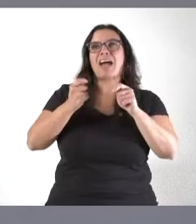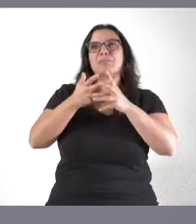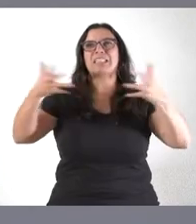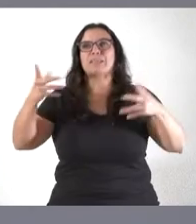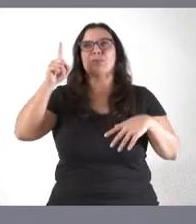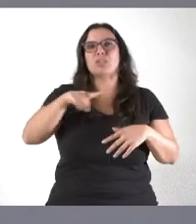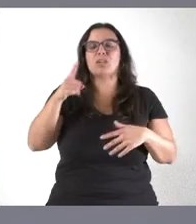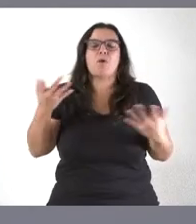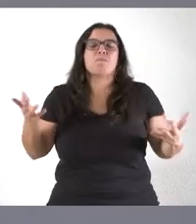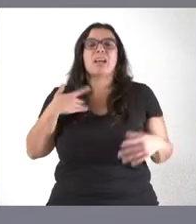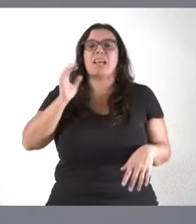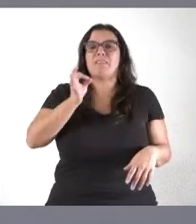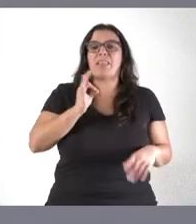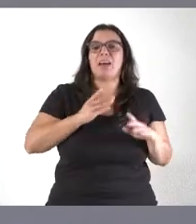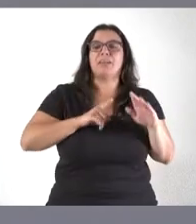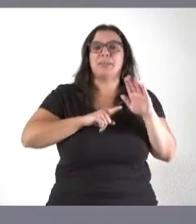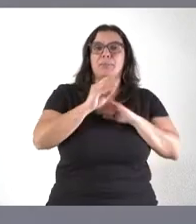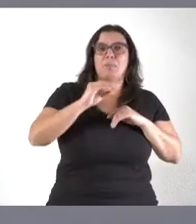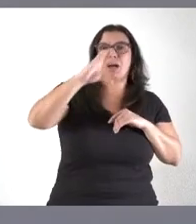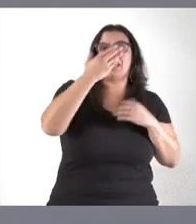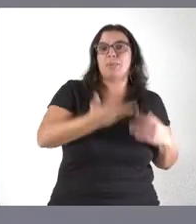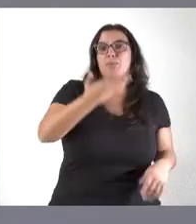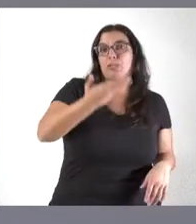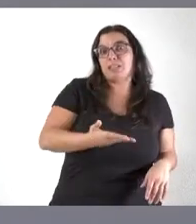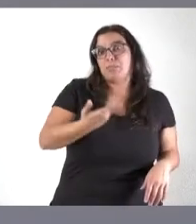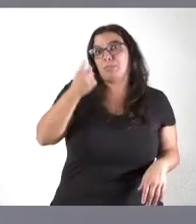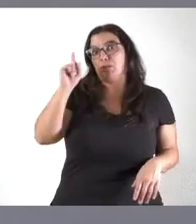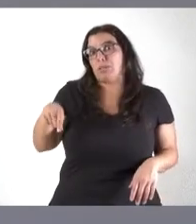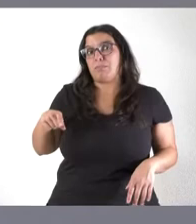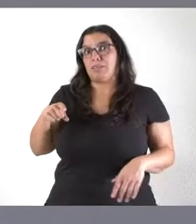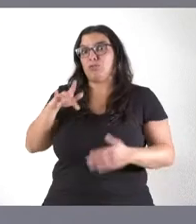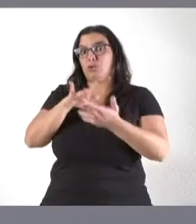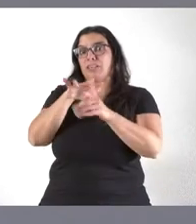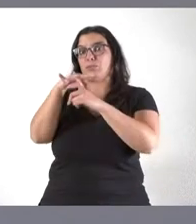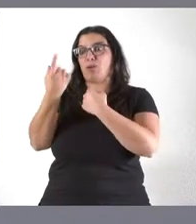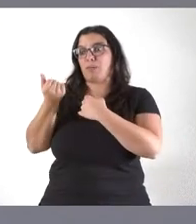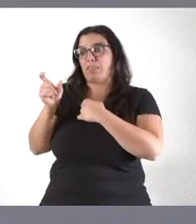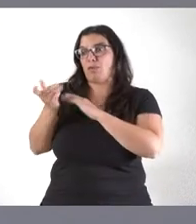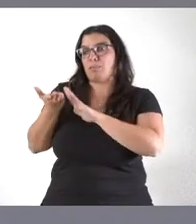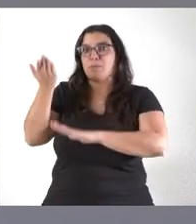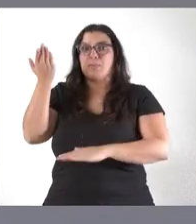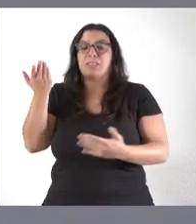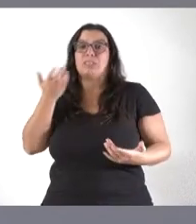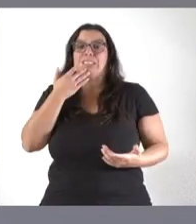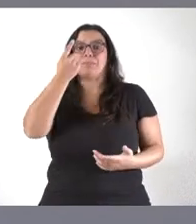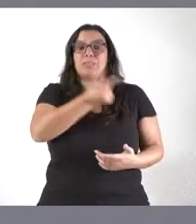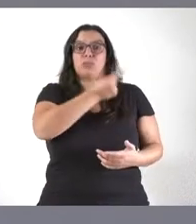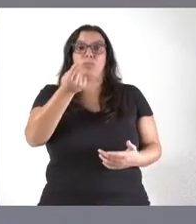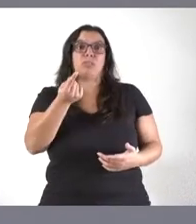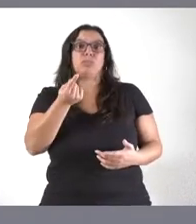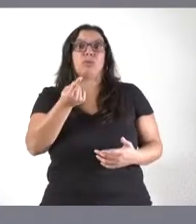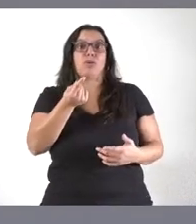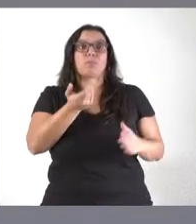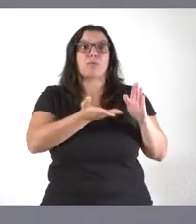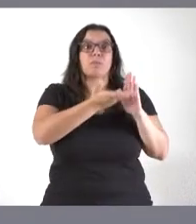crecimiento es importante pero también Es verdad que es el crecimiento en un contexto de inflación y siempre cuando los presupuestos crecen en un contexto de inflación